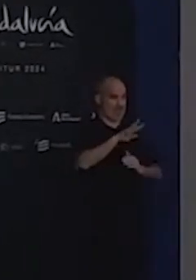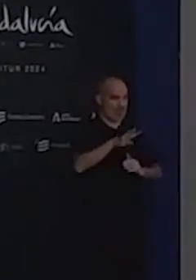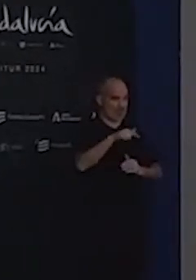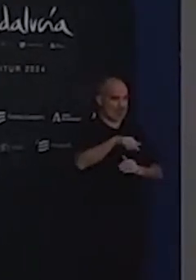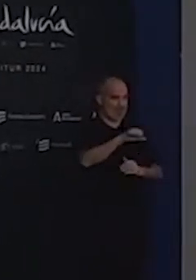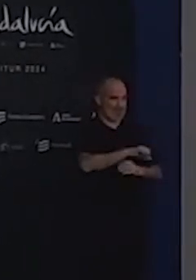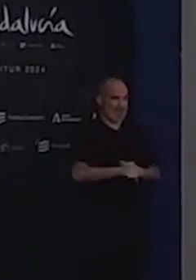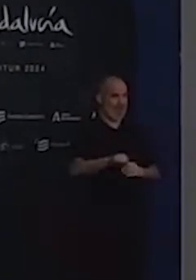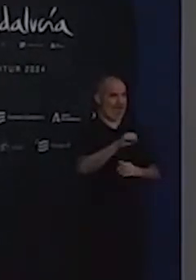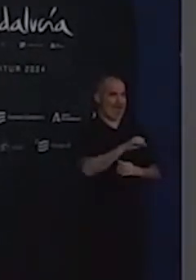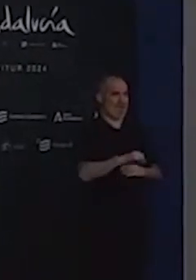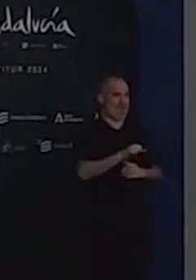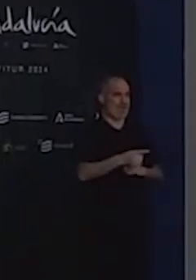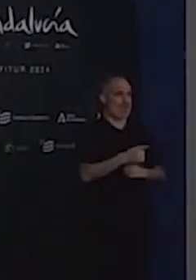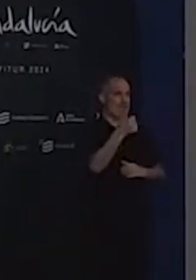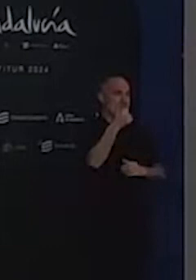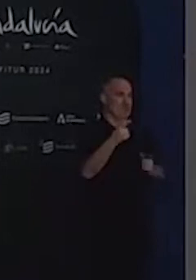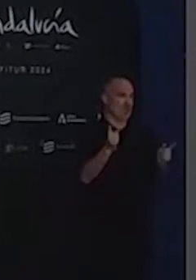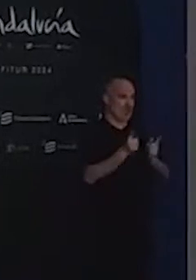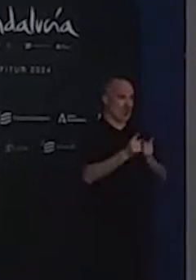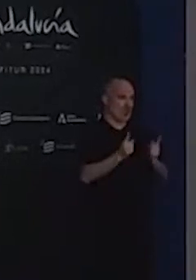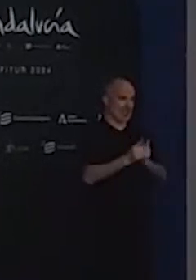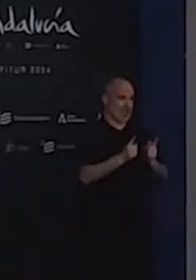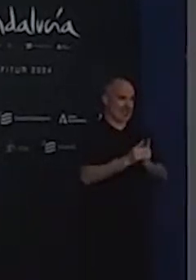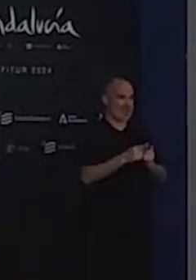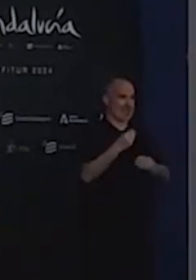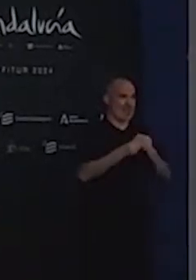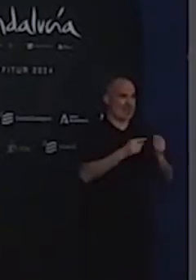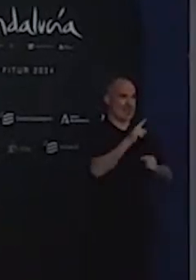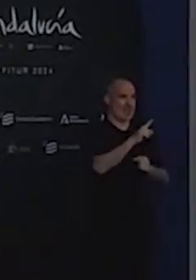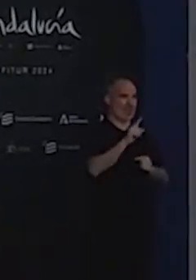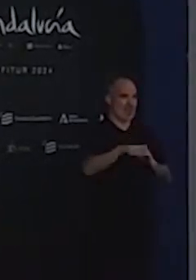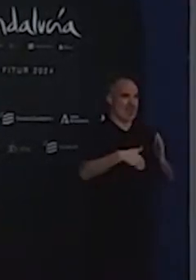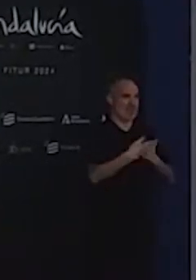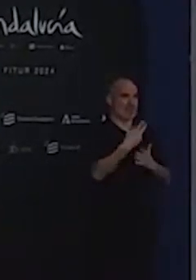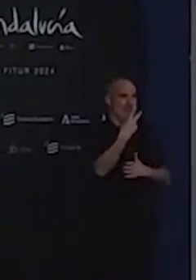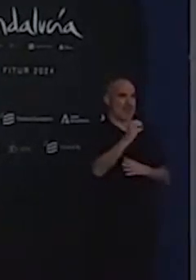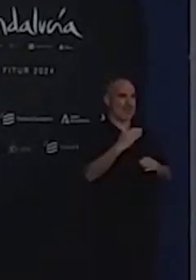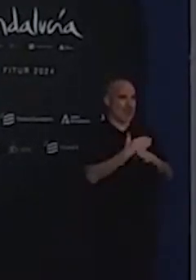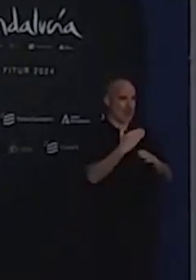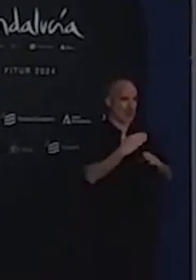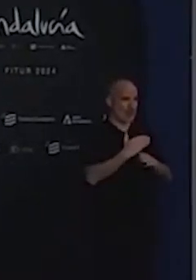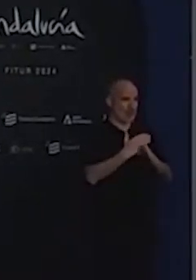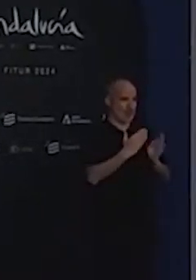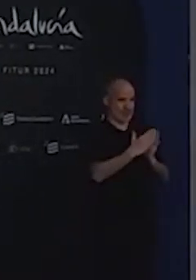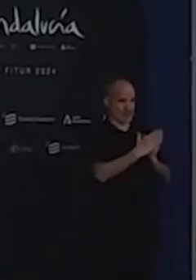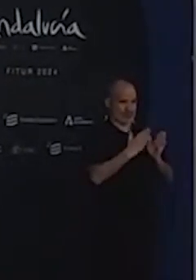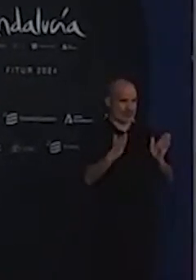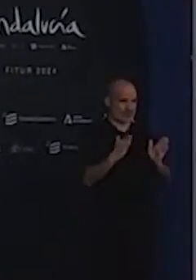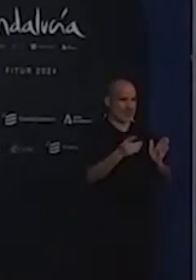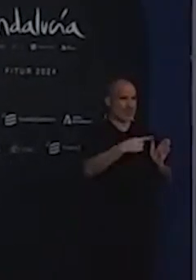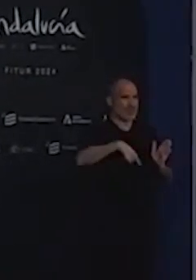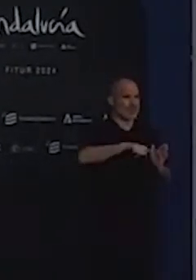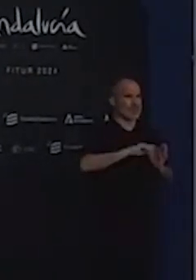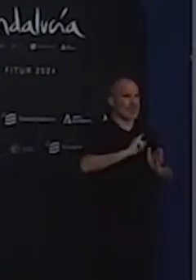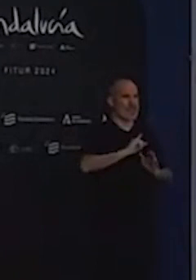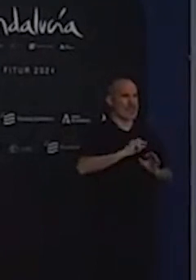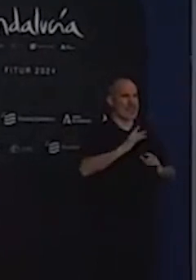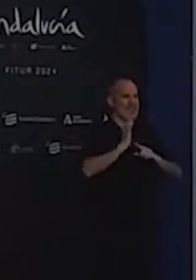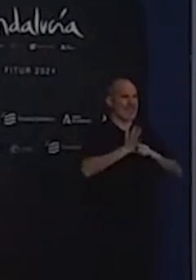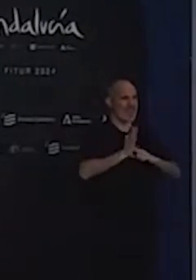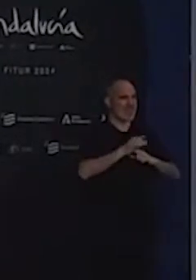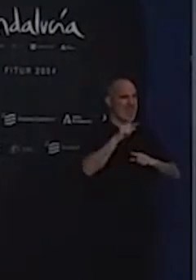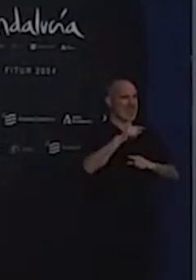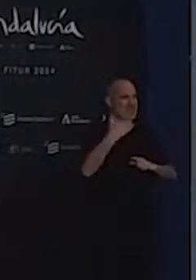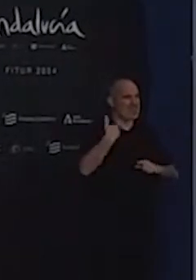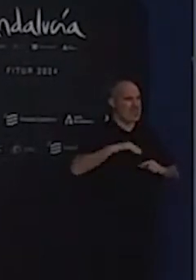que este año, va a ser más cortita, se va a desarrollar del 11 al 20 de octubre y destacar que tendremos una feria en la que